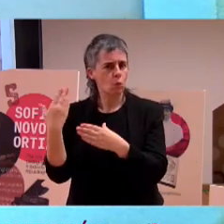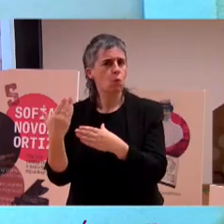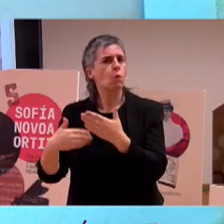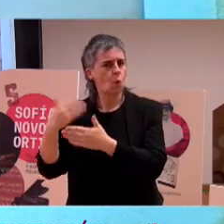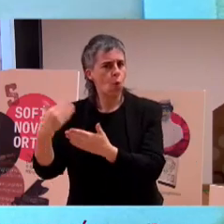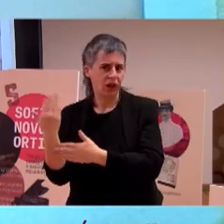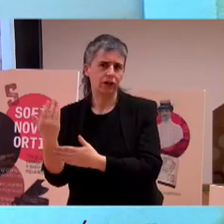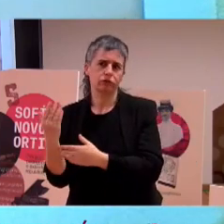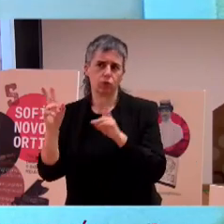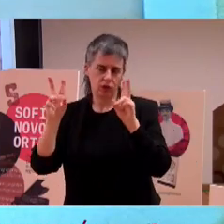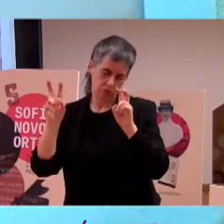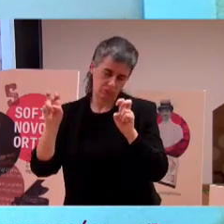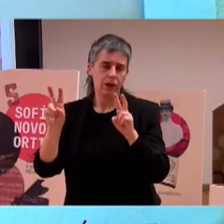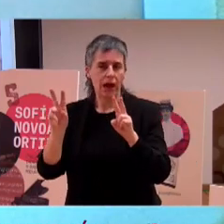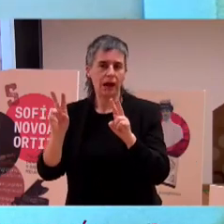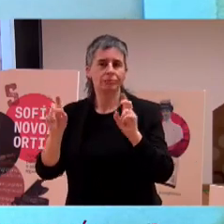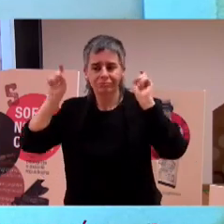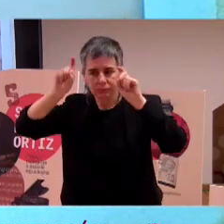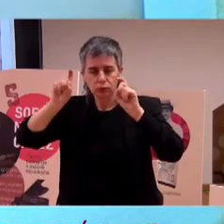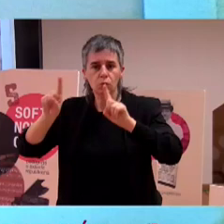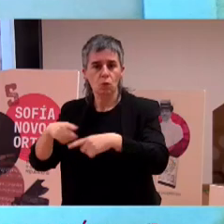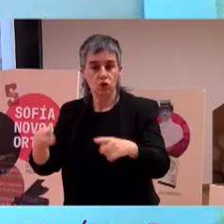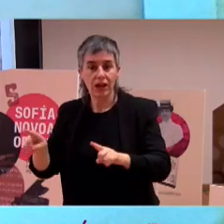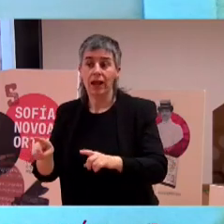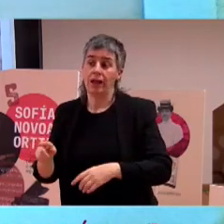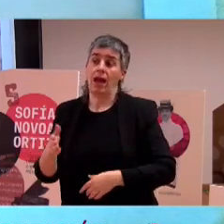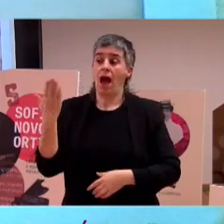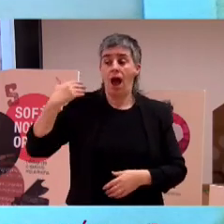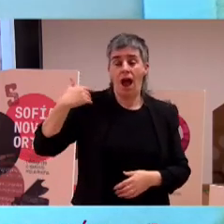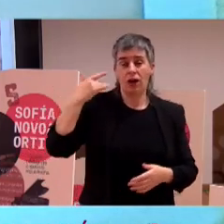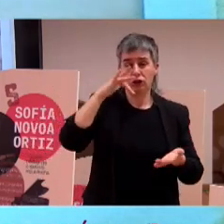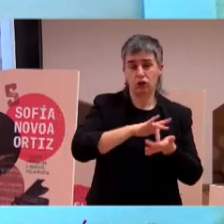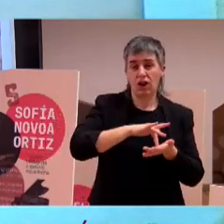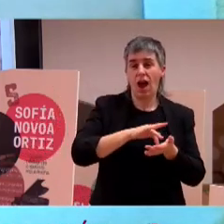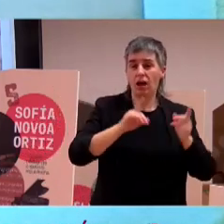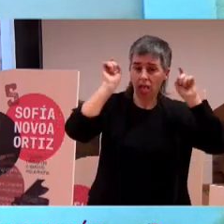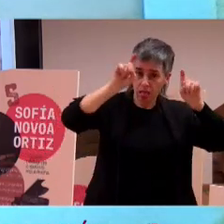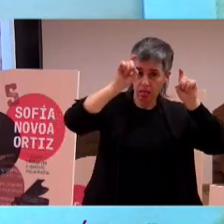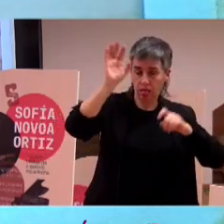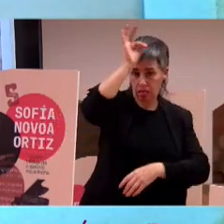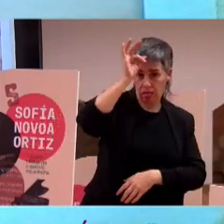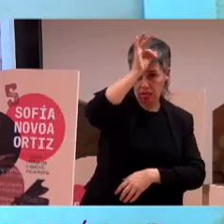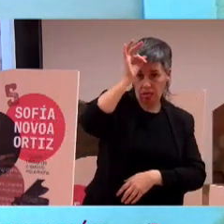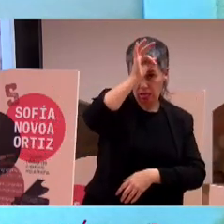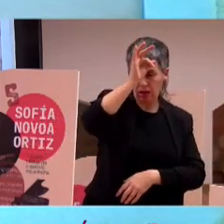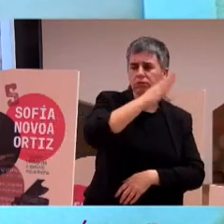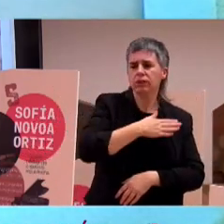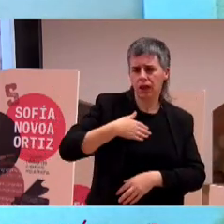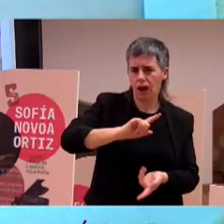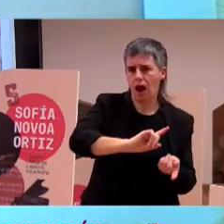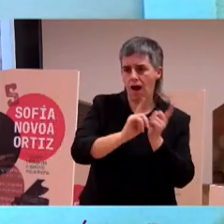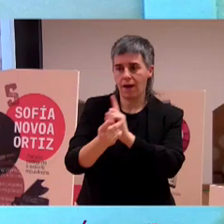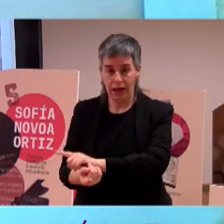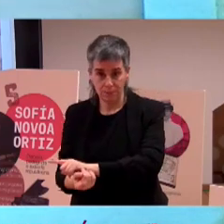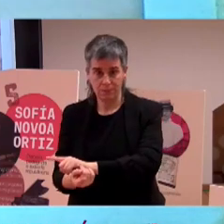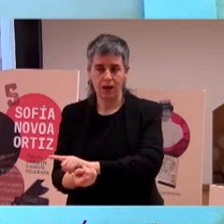e que tiña como obxectivo modificar o tradicional ensino teórico que primaba no noso país e que ela padeceu desde pequena. Así yo contaba a seu